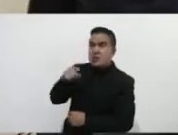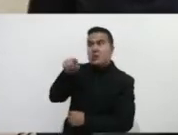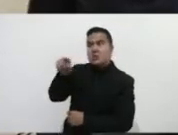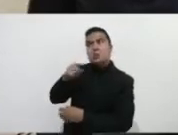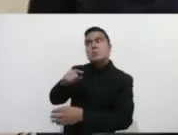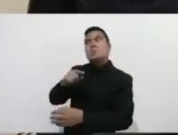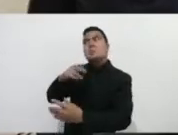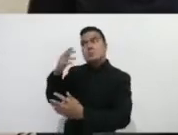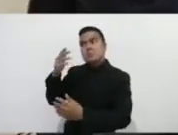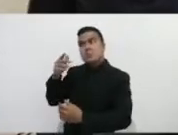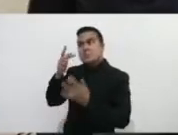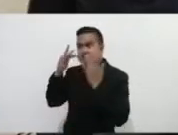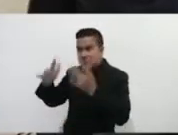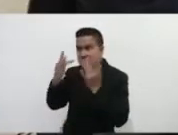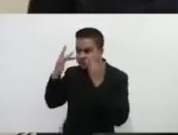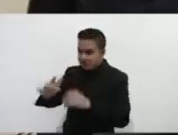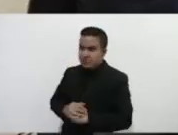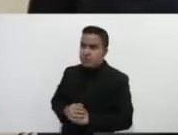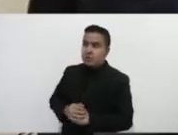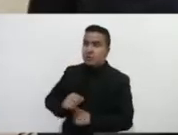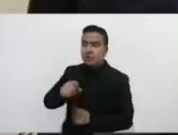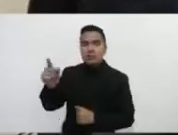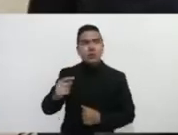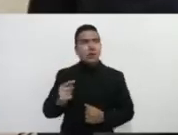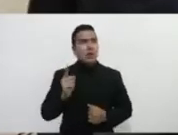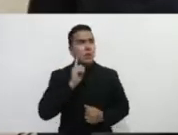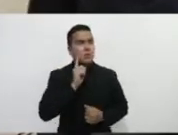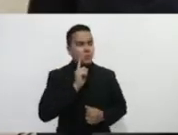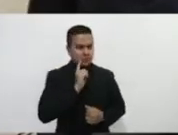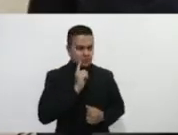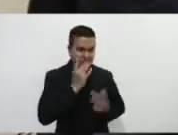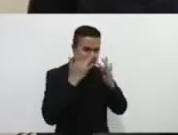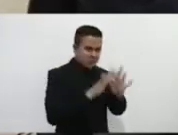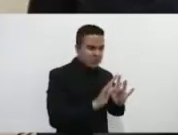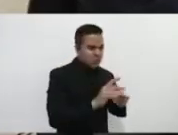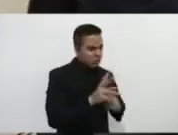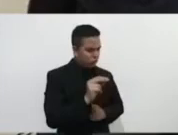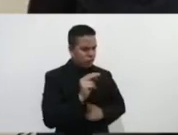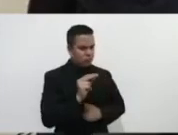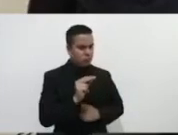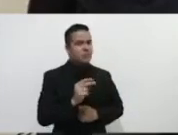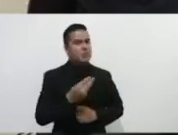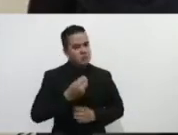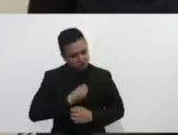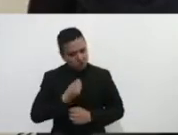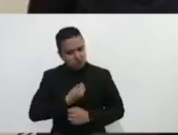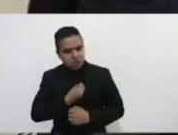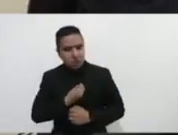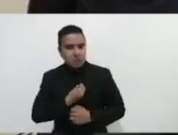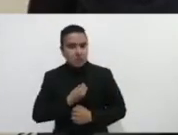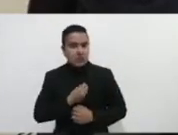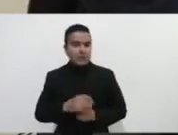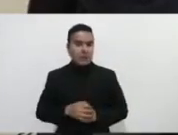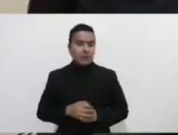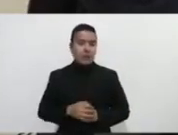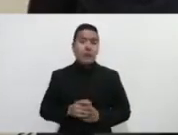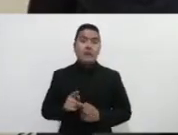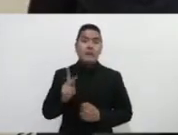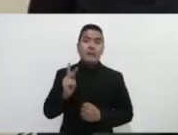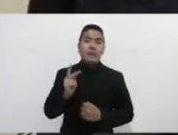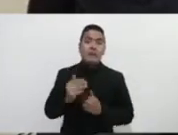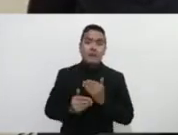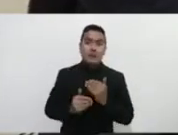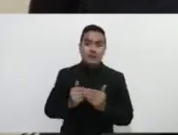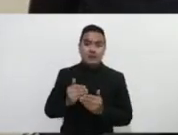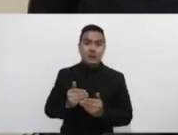a esa circunstancia. Ella no lo hacía. Entonces, ¿qué hace la comunidad o los que estaban en contra de ella? Pues entonces secuestran a